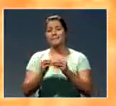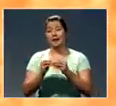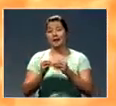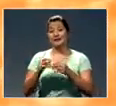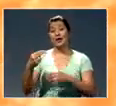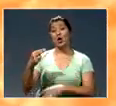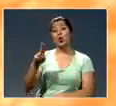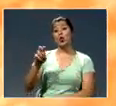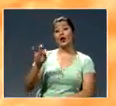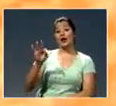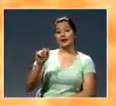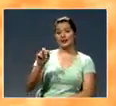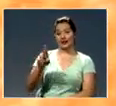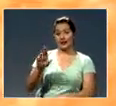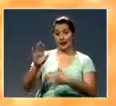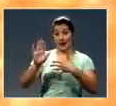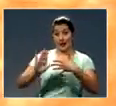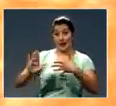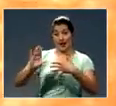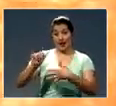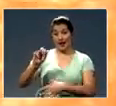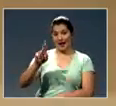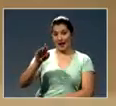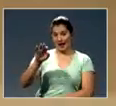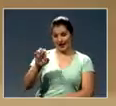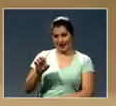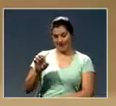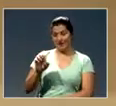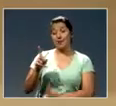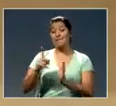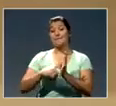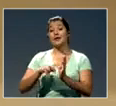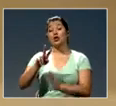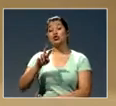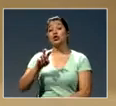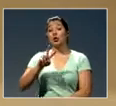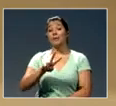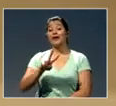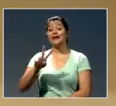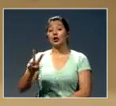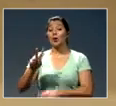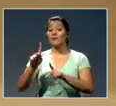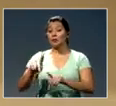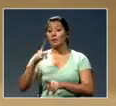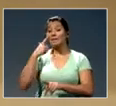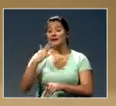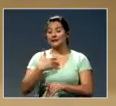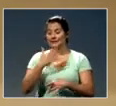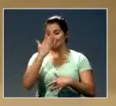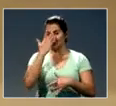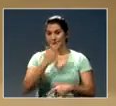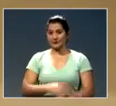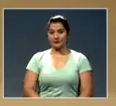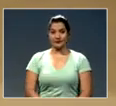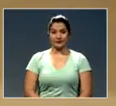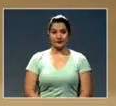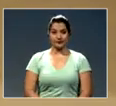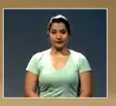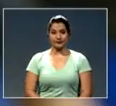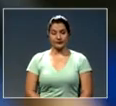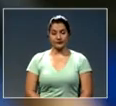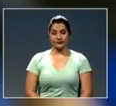un 22.9%, es decir, 1.222 casos sospechosos.